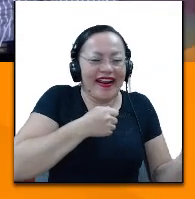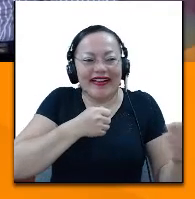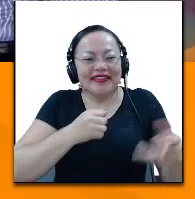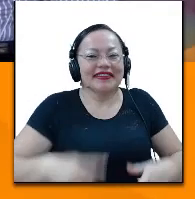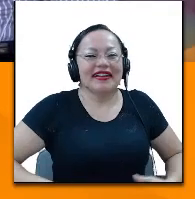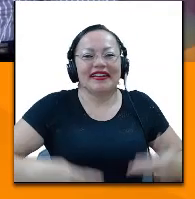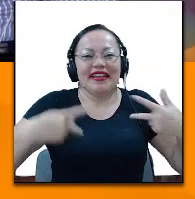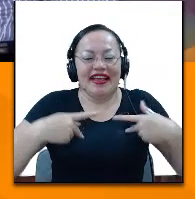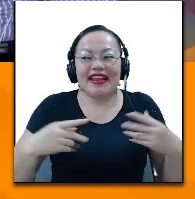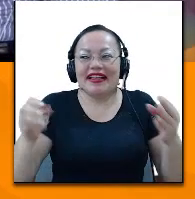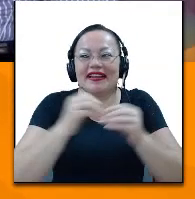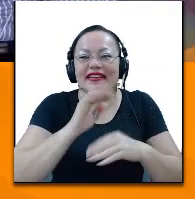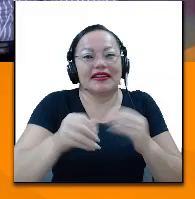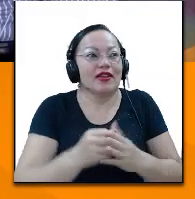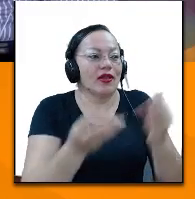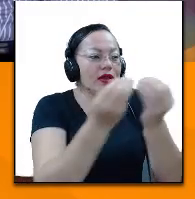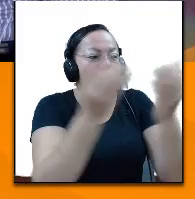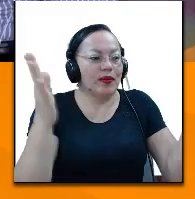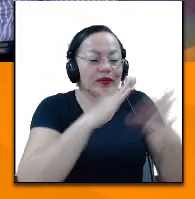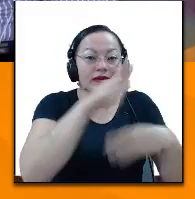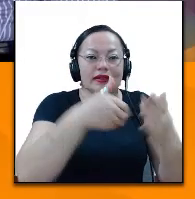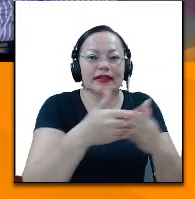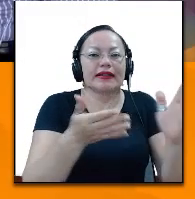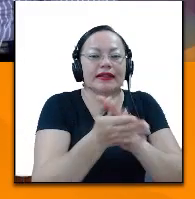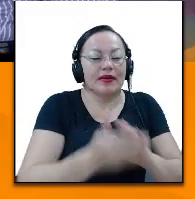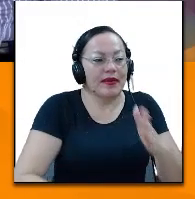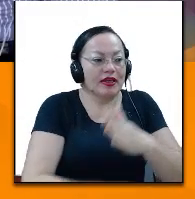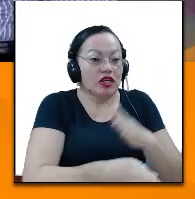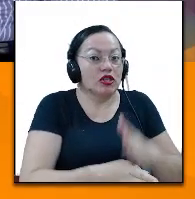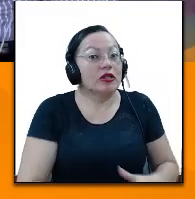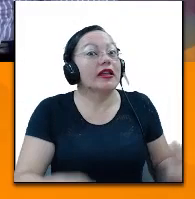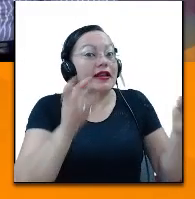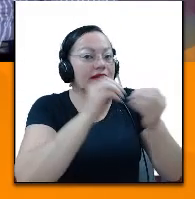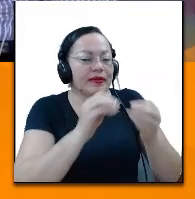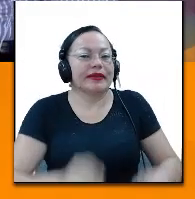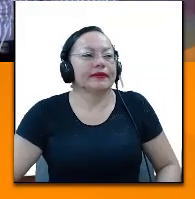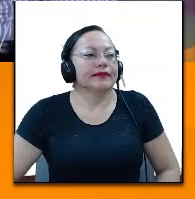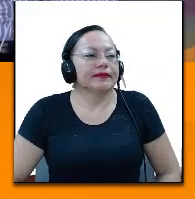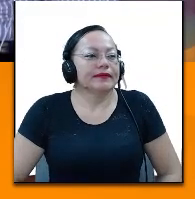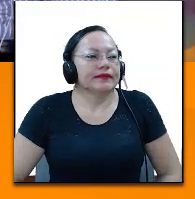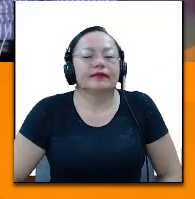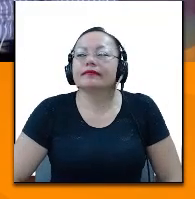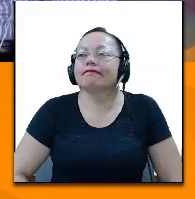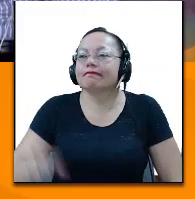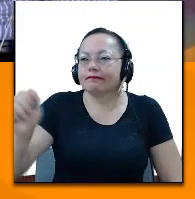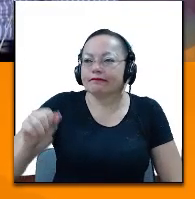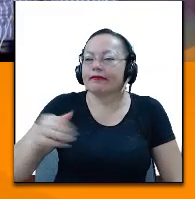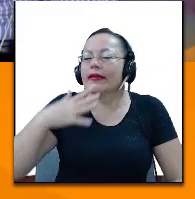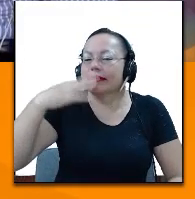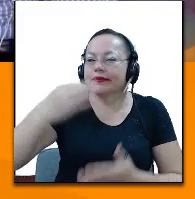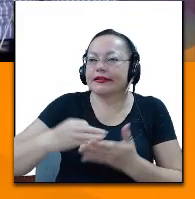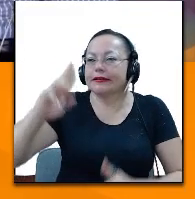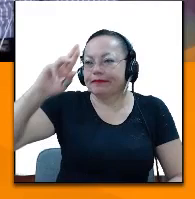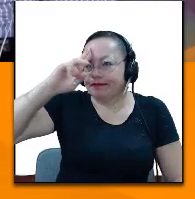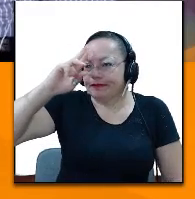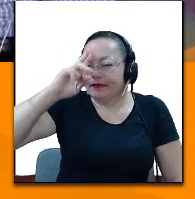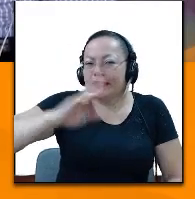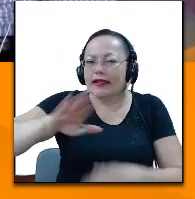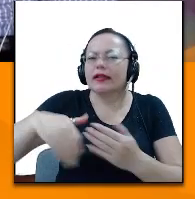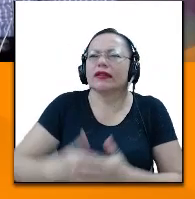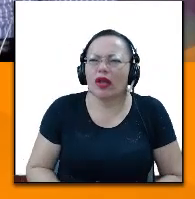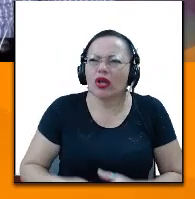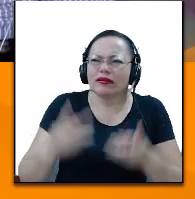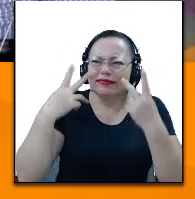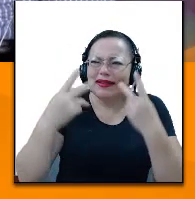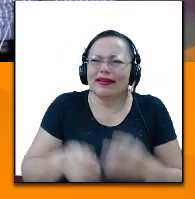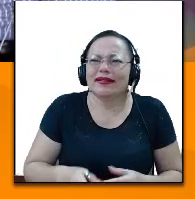vida, de cantarle a su público y de seguir vigentes, ¿no? Es verdad, hemos visto muchos conciertos